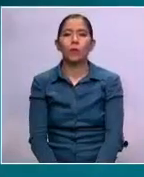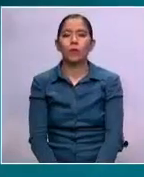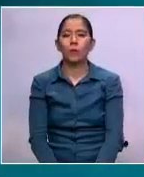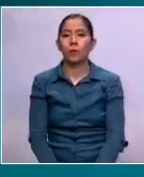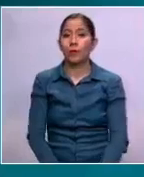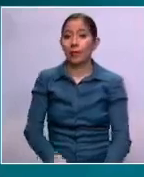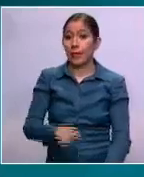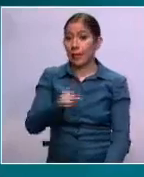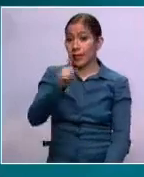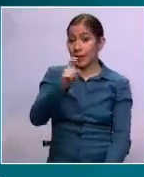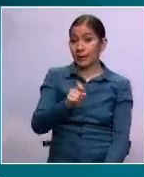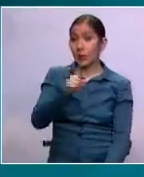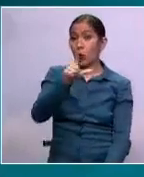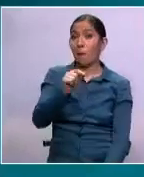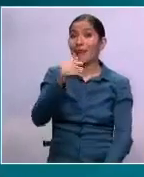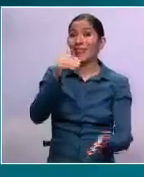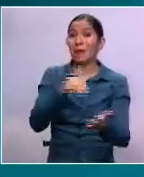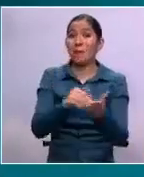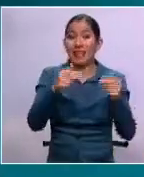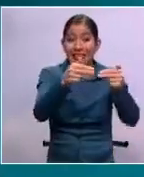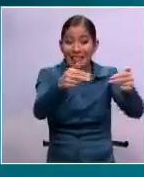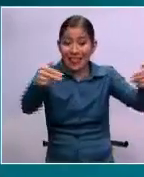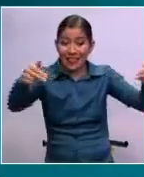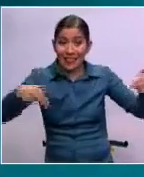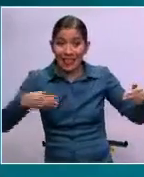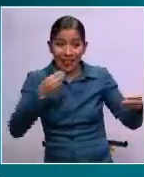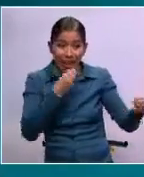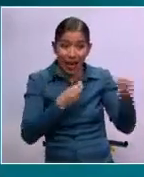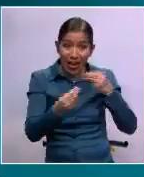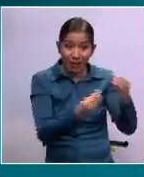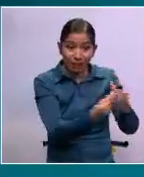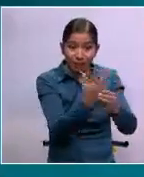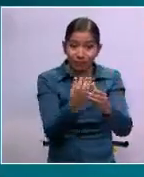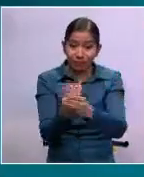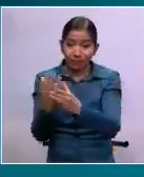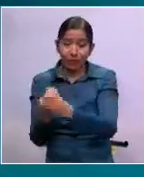120.000 hectáreas de alimento en todo el país han sido afectadas, esto consecuencia de las intensas lluvias.